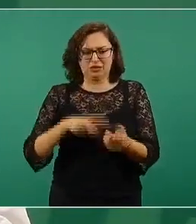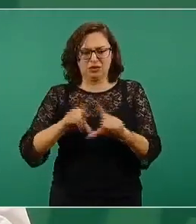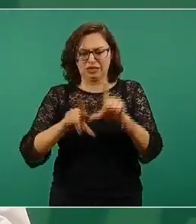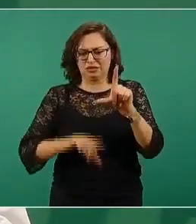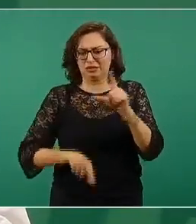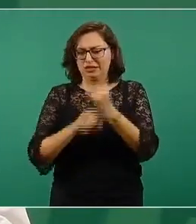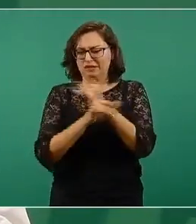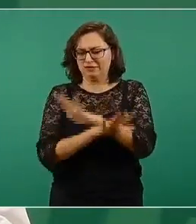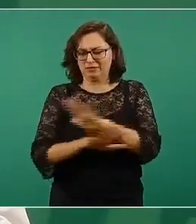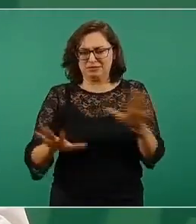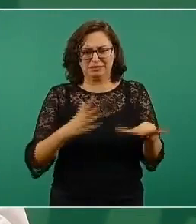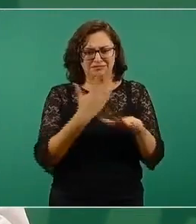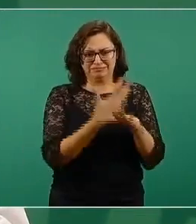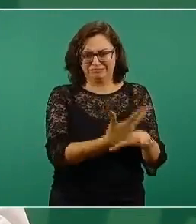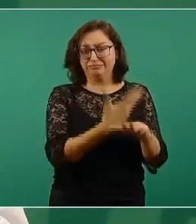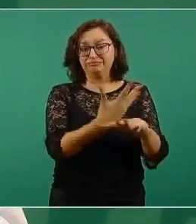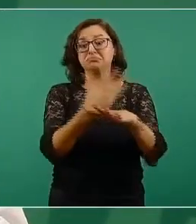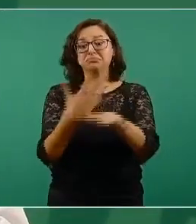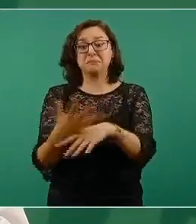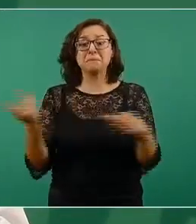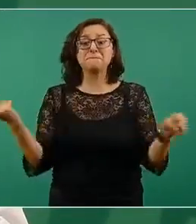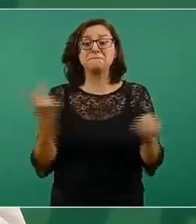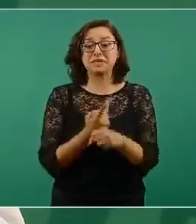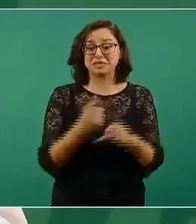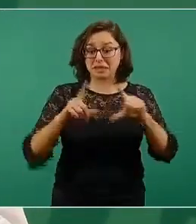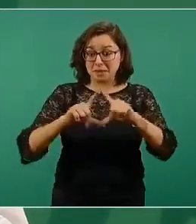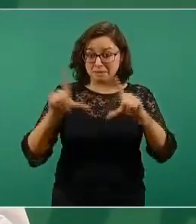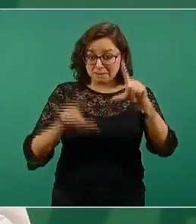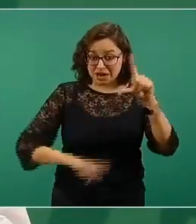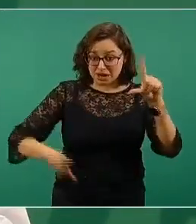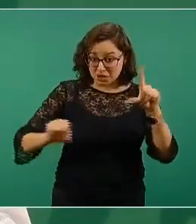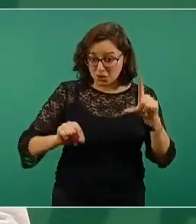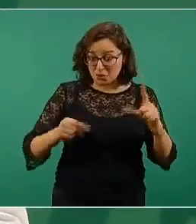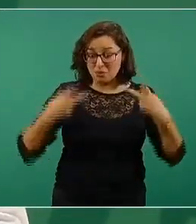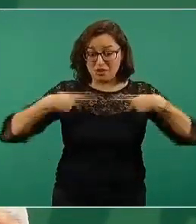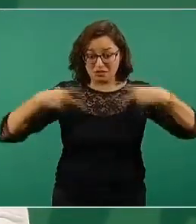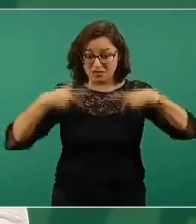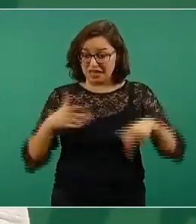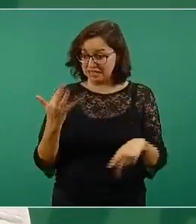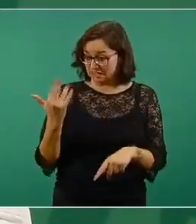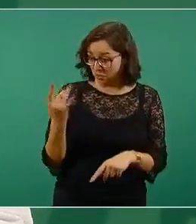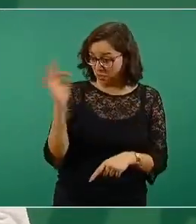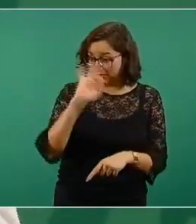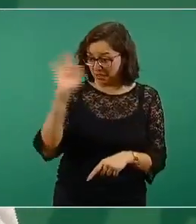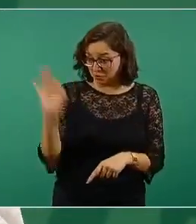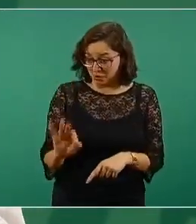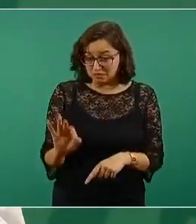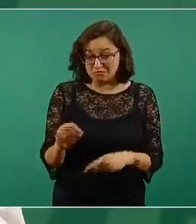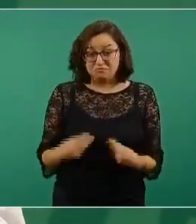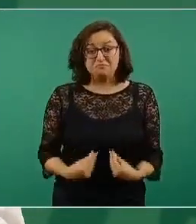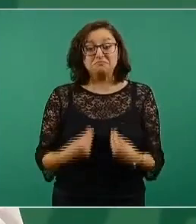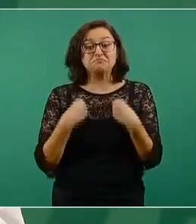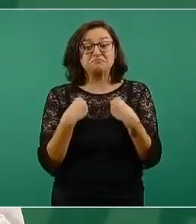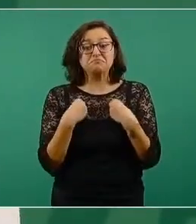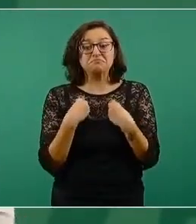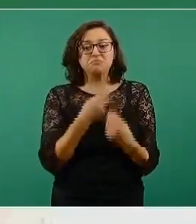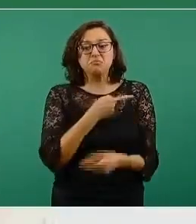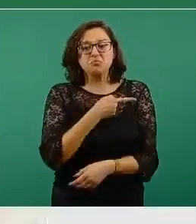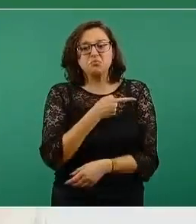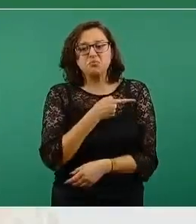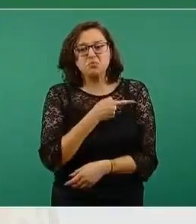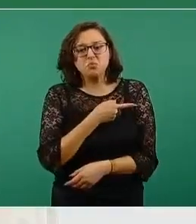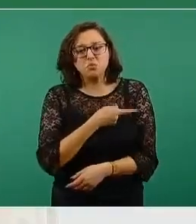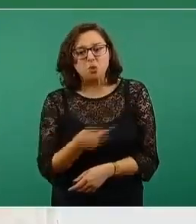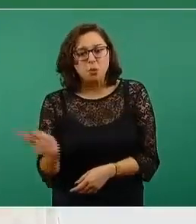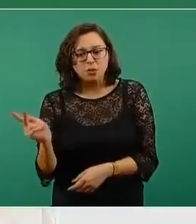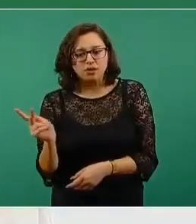innumerables académicos han mostrado esto, la mitad de las personas mexicanas viven en condiciones de insuficiencia, de